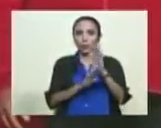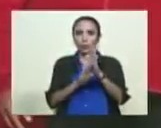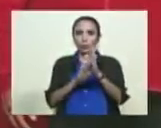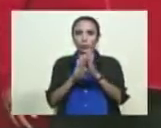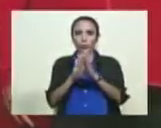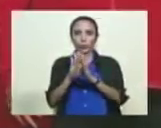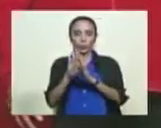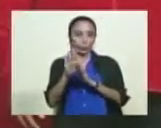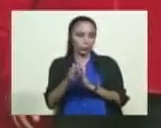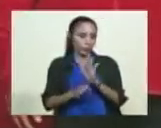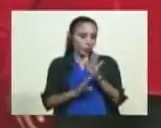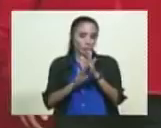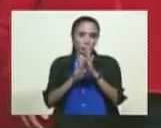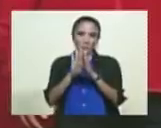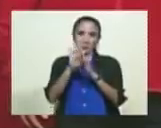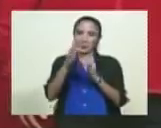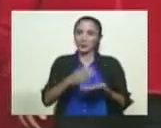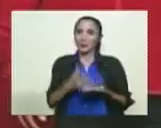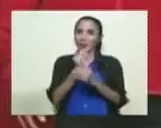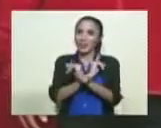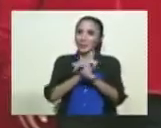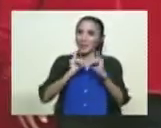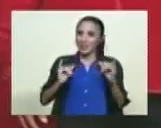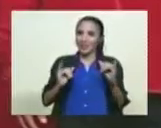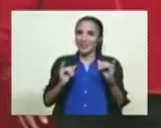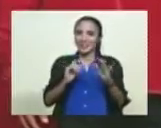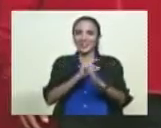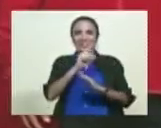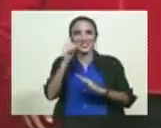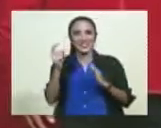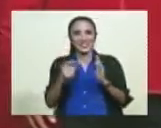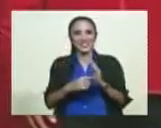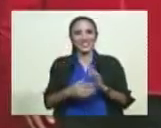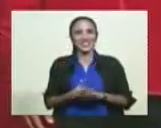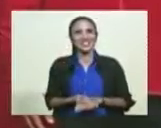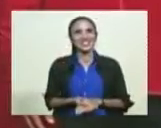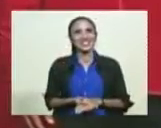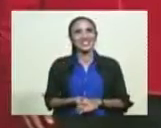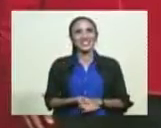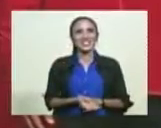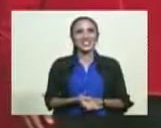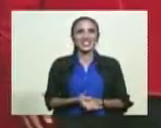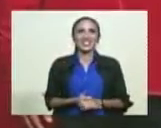cuando lograron su independencia absoluta del Imperio Británico.